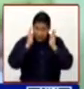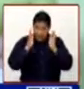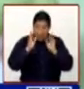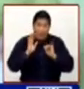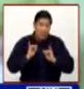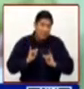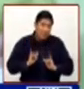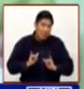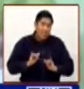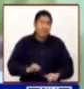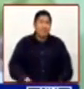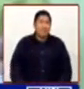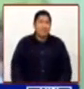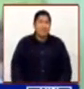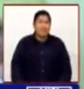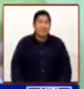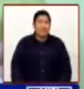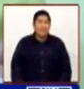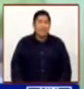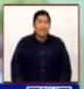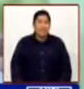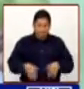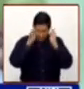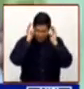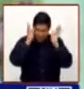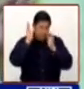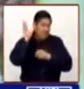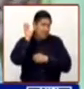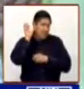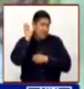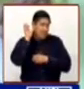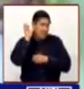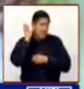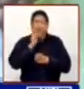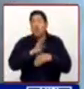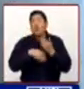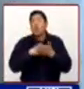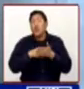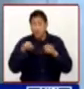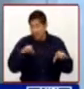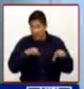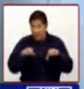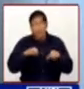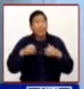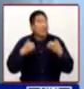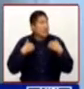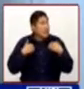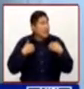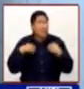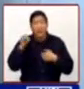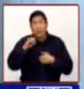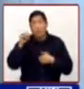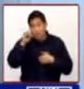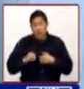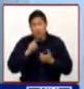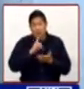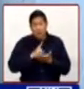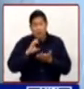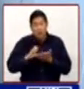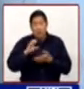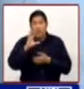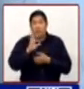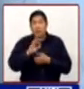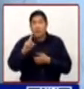hace caso, se queda quieto. Se queda quieto, atento, le escucha. ¿Qué más he contratado ya? Tiene porcentaje de